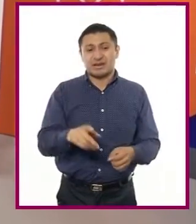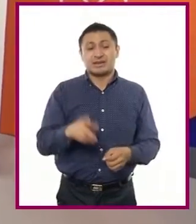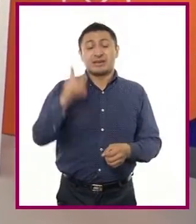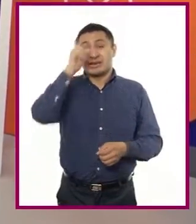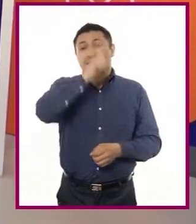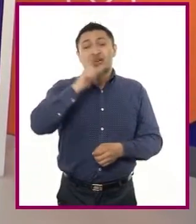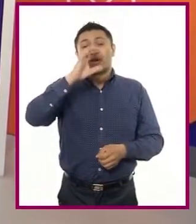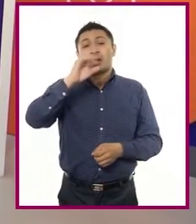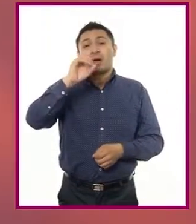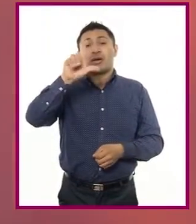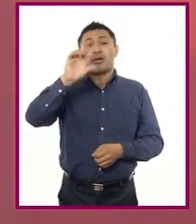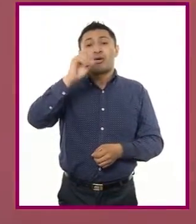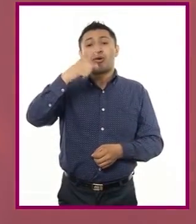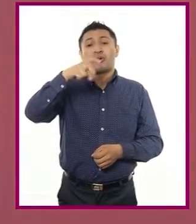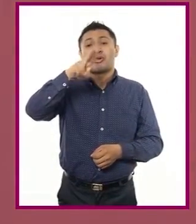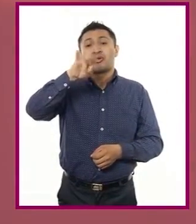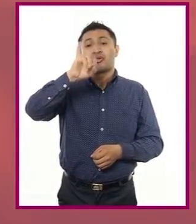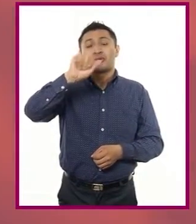lenguaje coloquial?